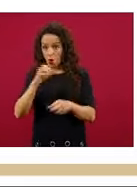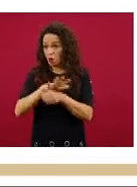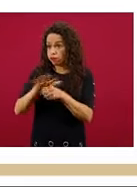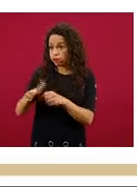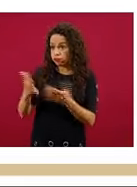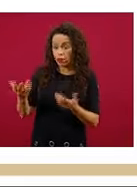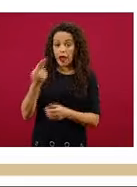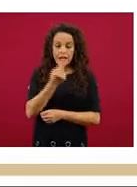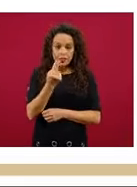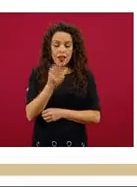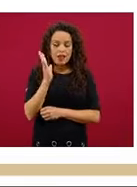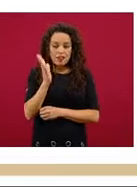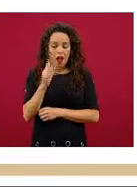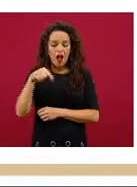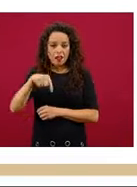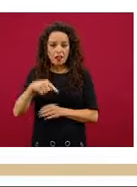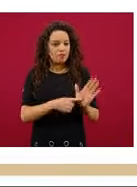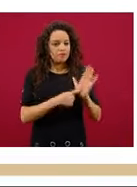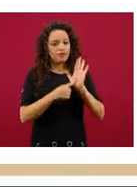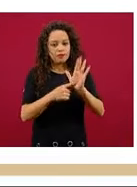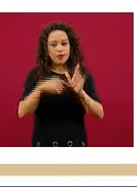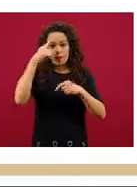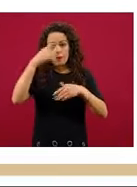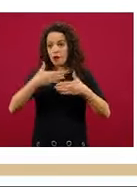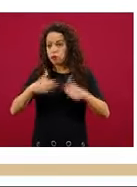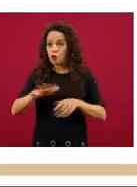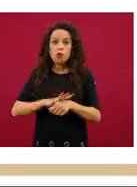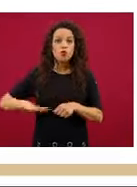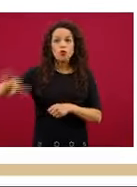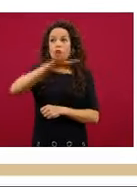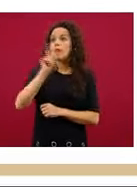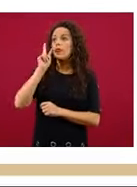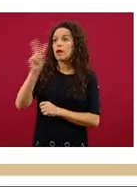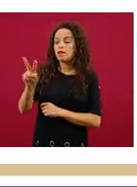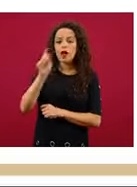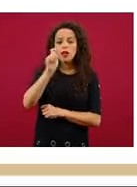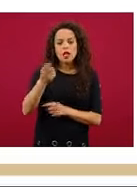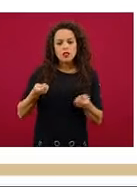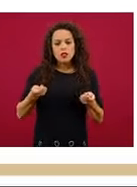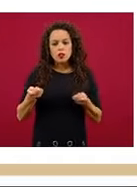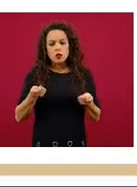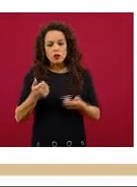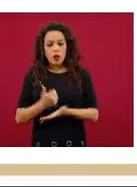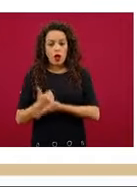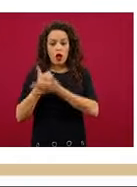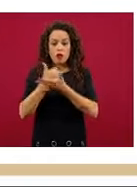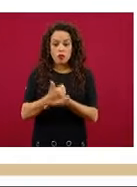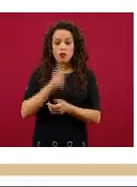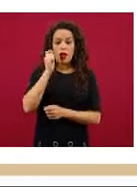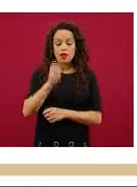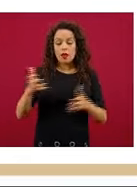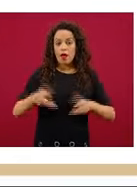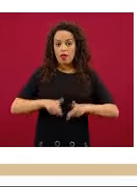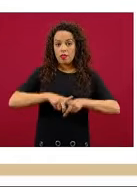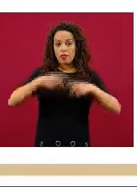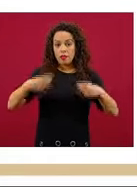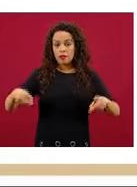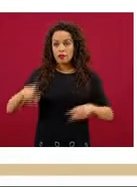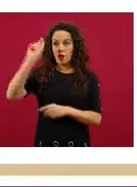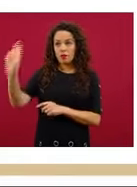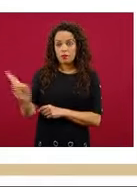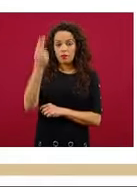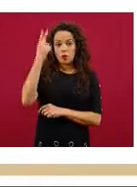necesidad de presentar en formato abierto con un tablero de control que nos ha ayudado a desarrollar la UNAM